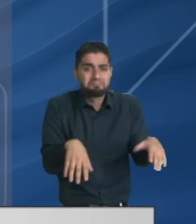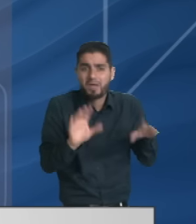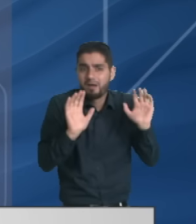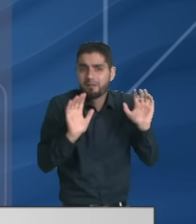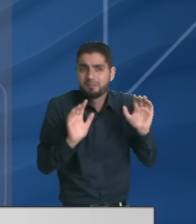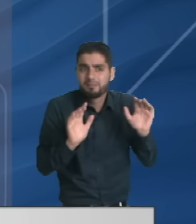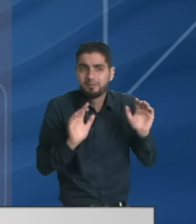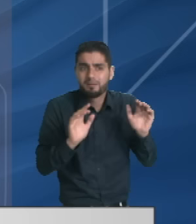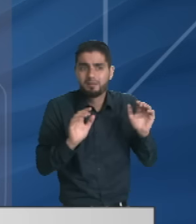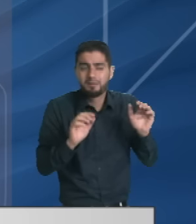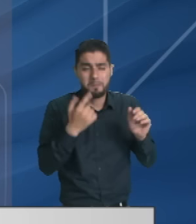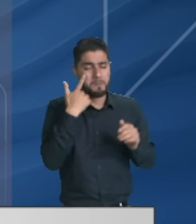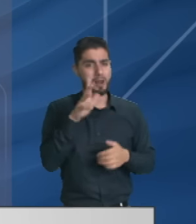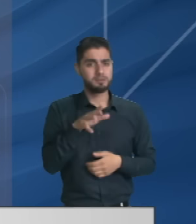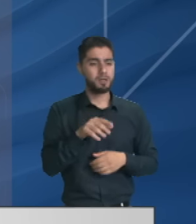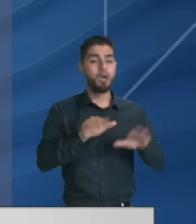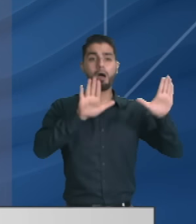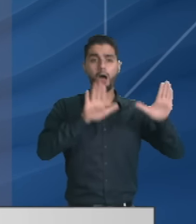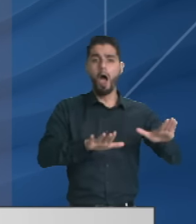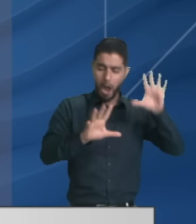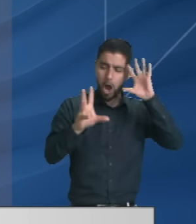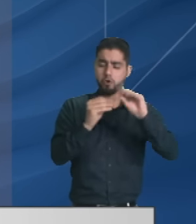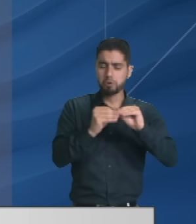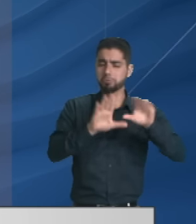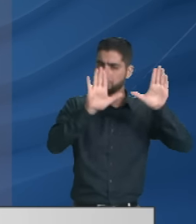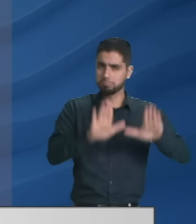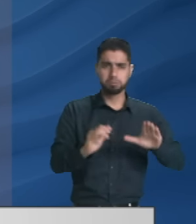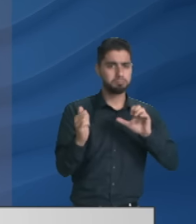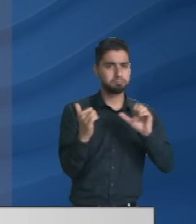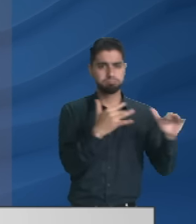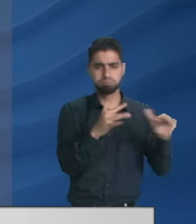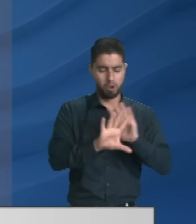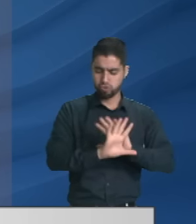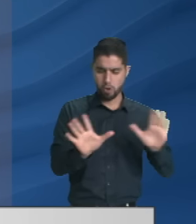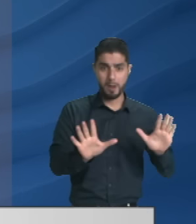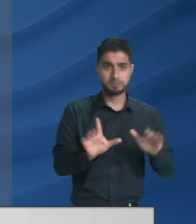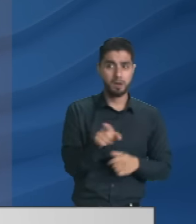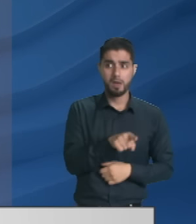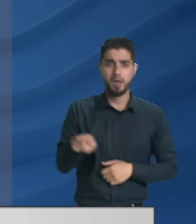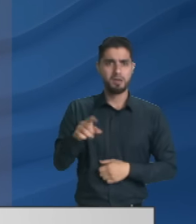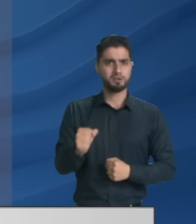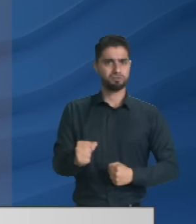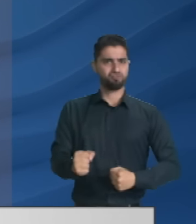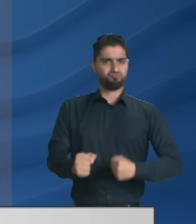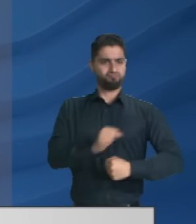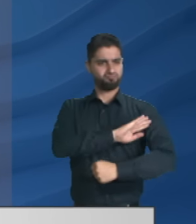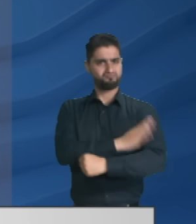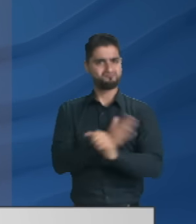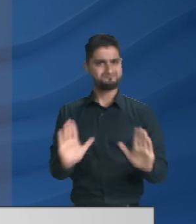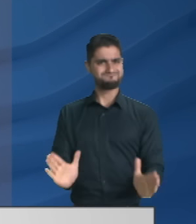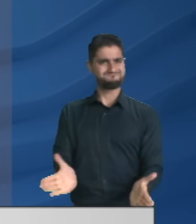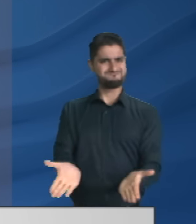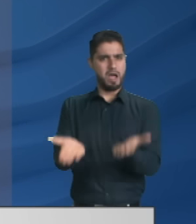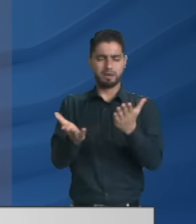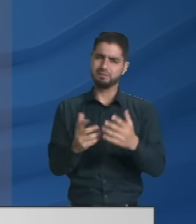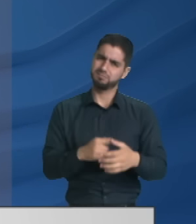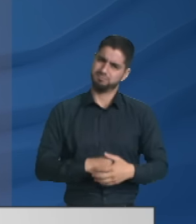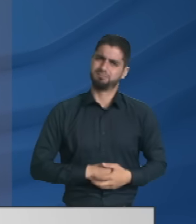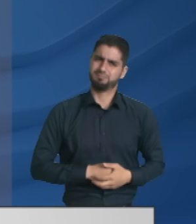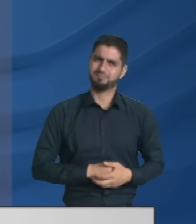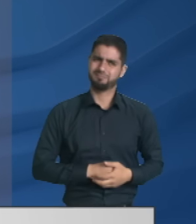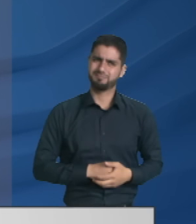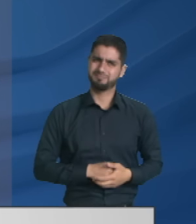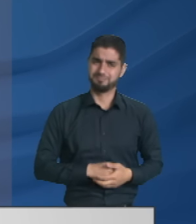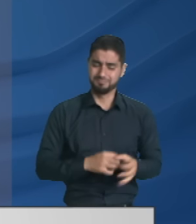y es más, los están haciendo más fuerte porque ya no solamente uno, sino los dos en contra del bien.